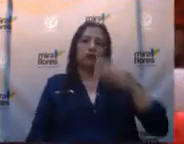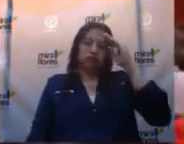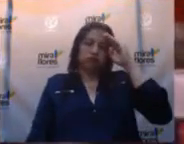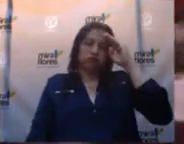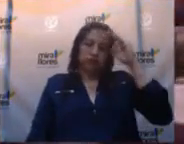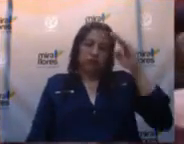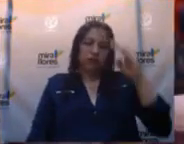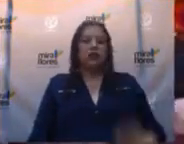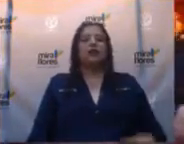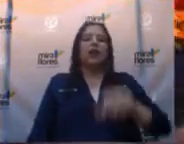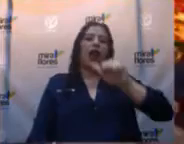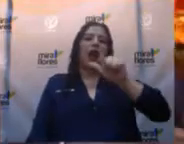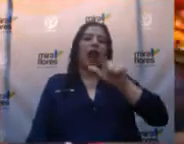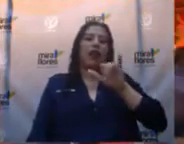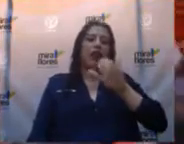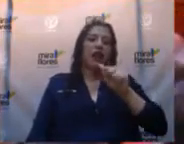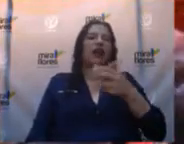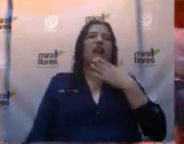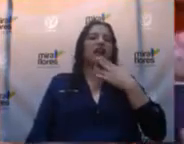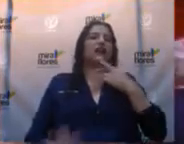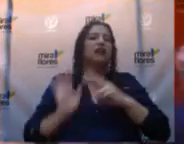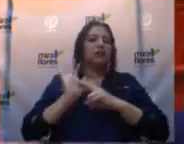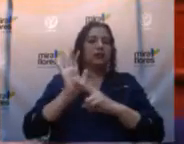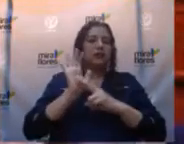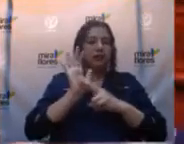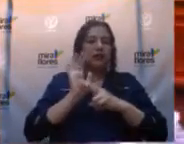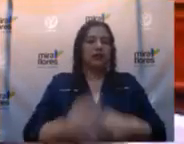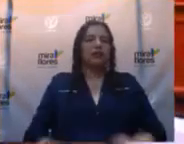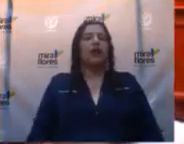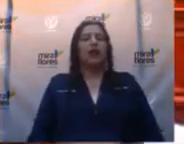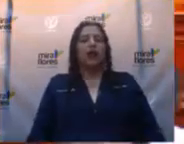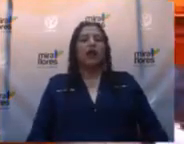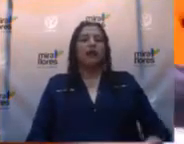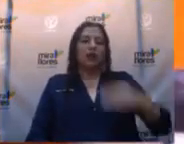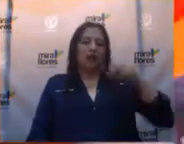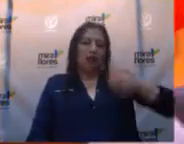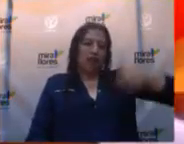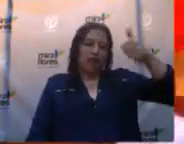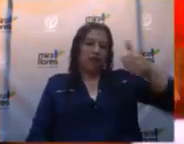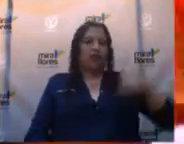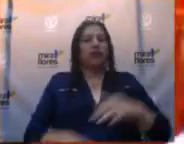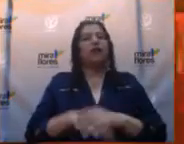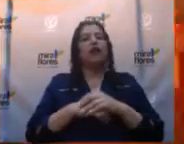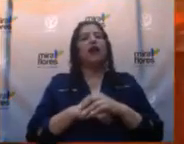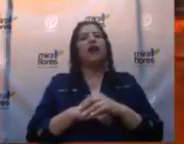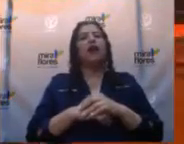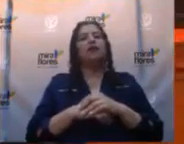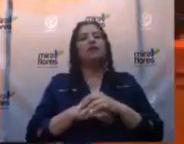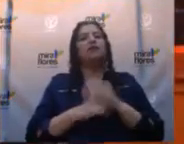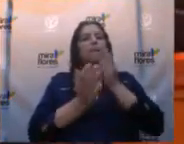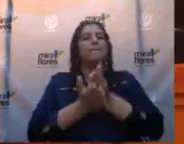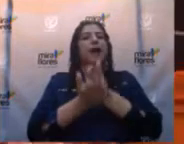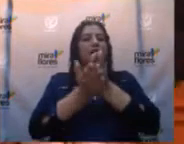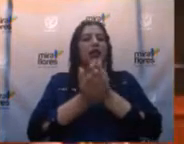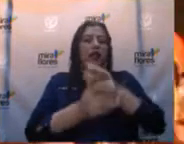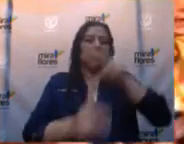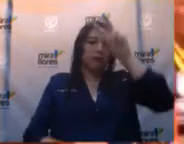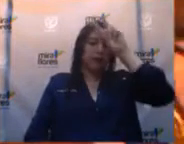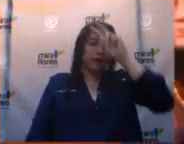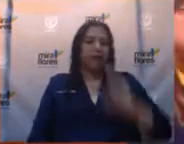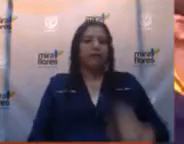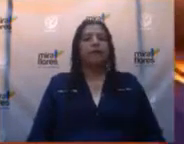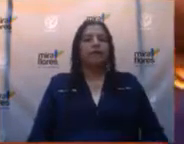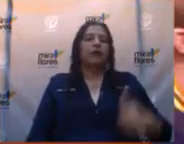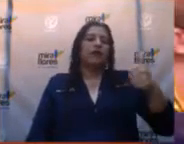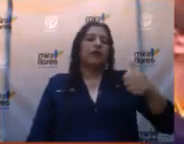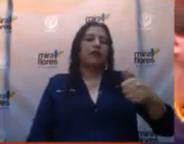de Vivero Aliaga, en representación del señor comandante general de la Marina de Guerra del Perú, señor general de